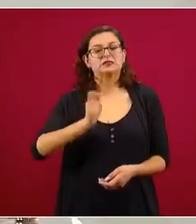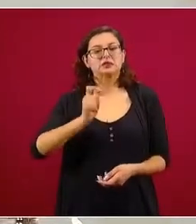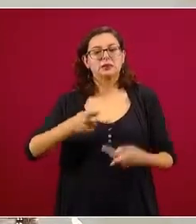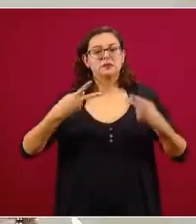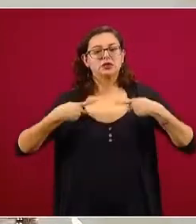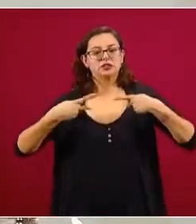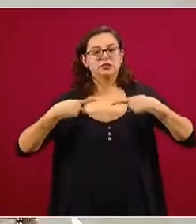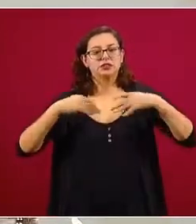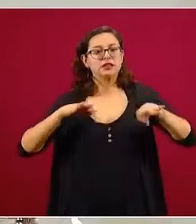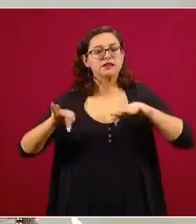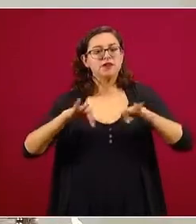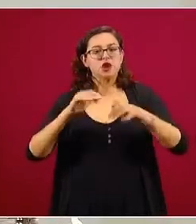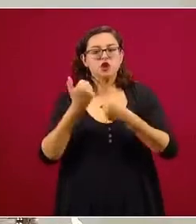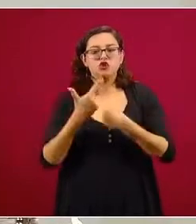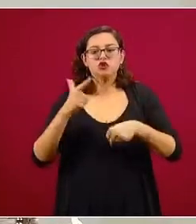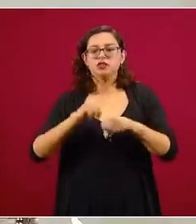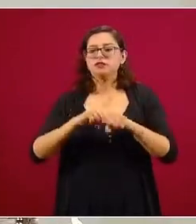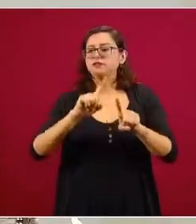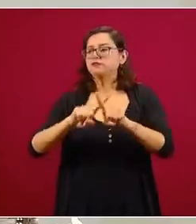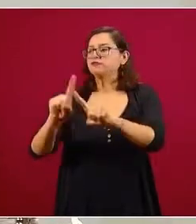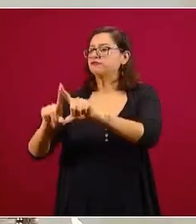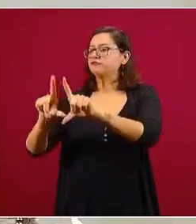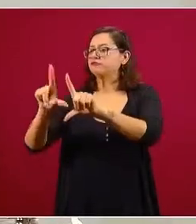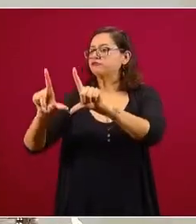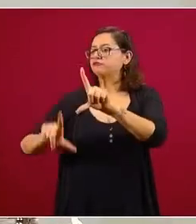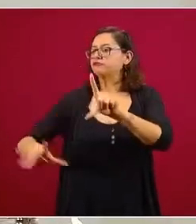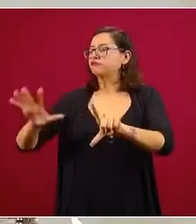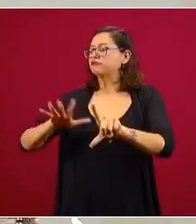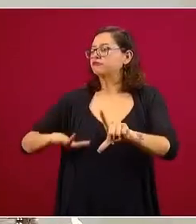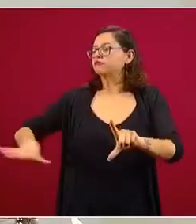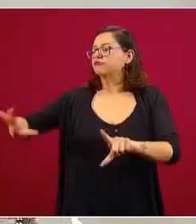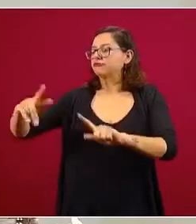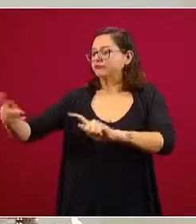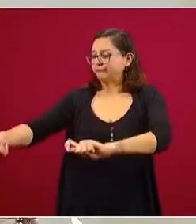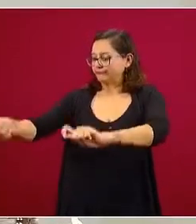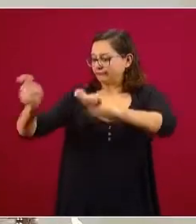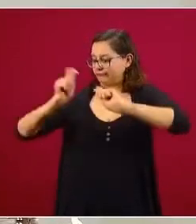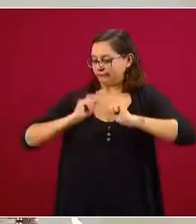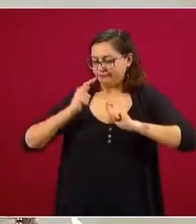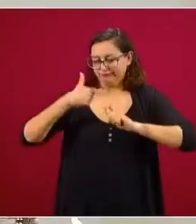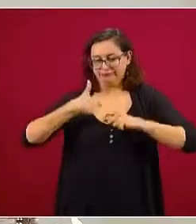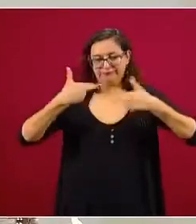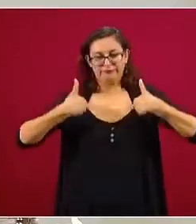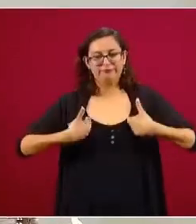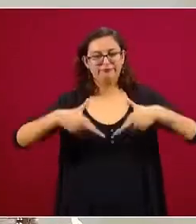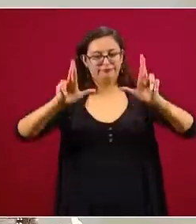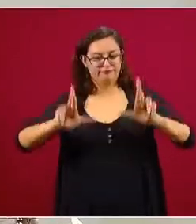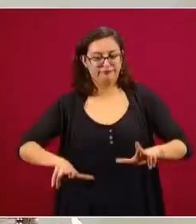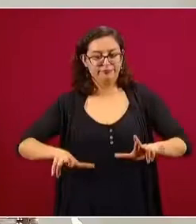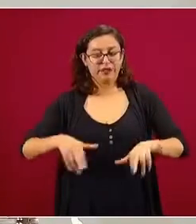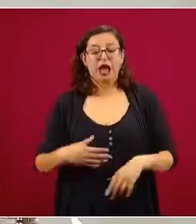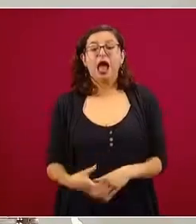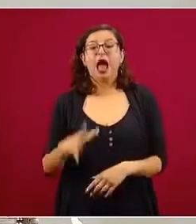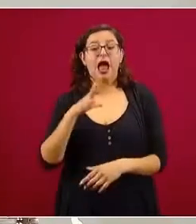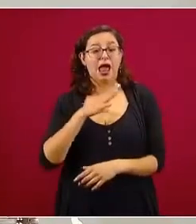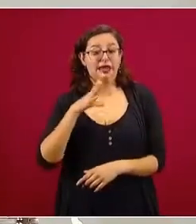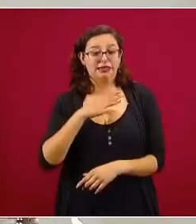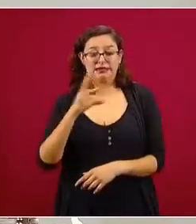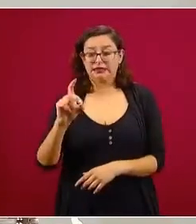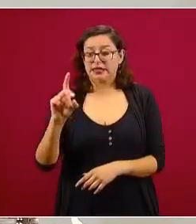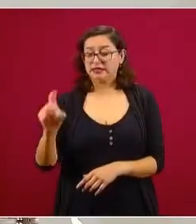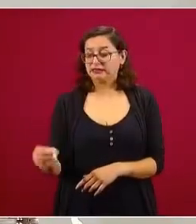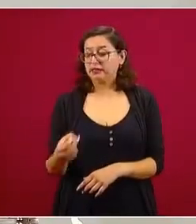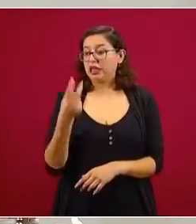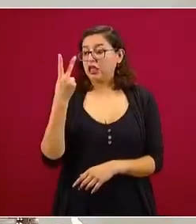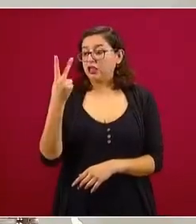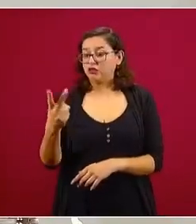trabajadores sociales que se encuentran a lo largo y ancho del país. La federación tiene hasta ahora 32 colegios organizados